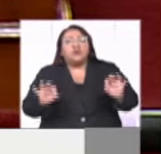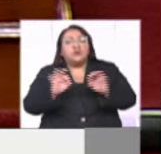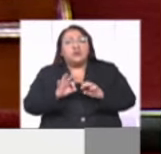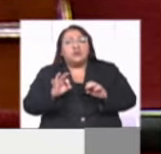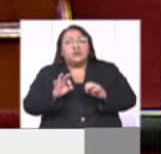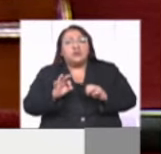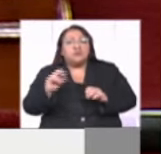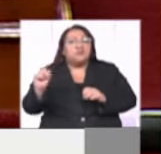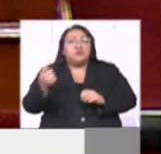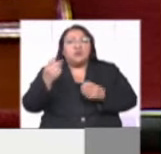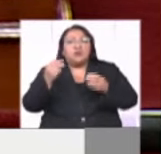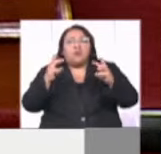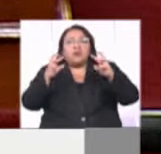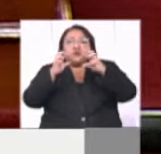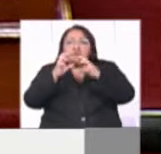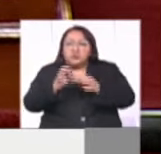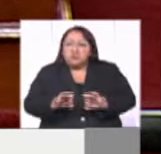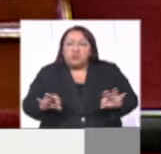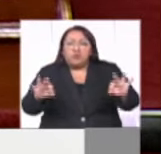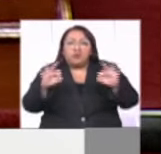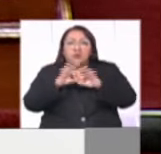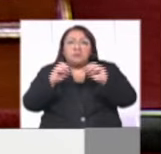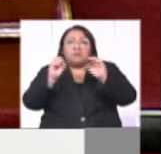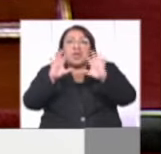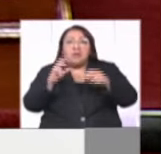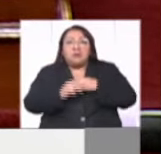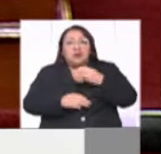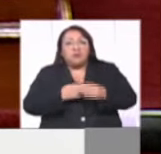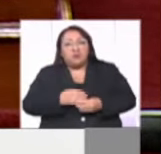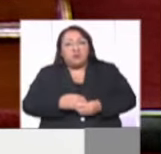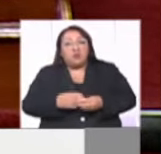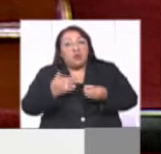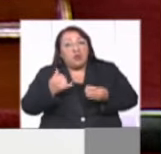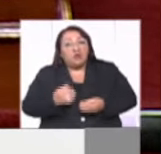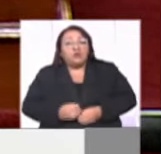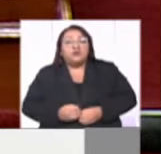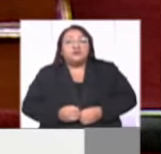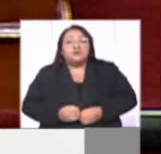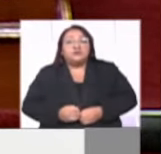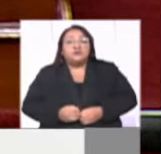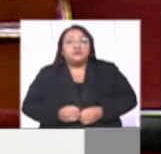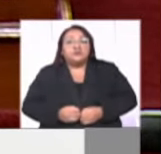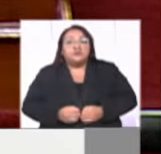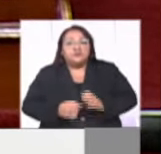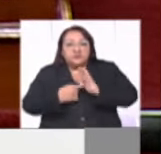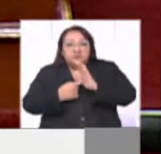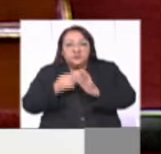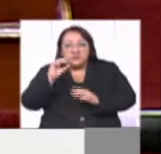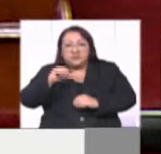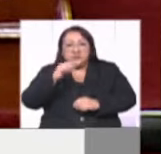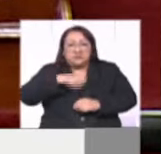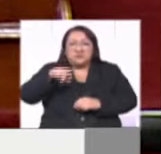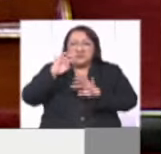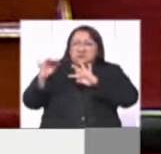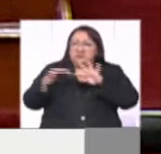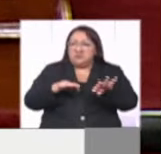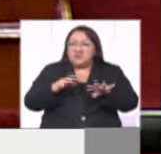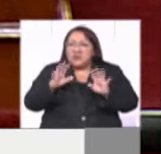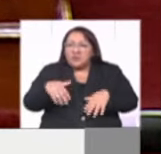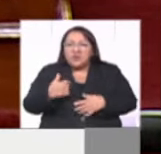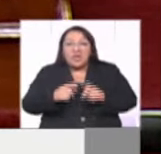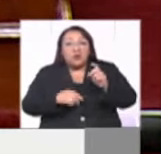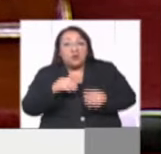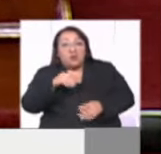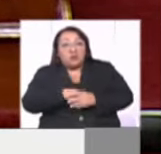de primer nivel como es Machu Picchu, una maravilla del mundo. Pues ahora estamos dando un mal precedente y, por supuesto, los que van a votar